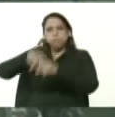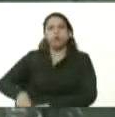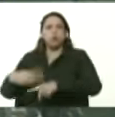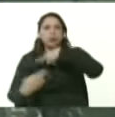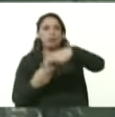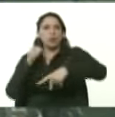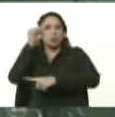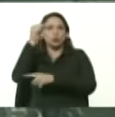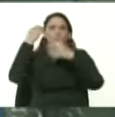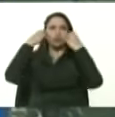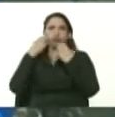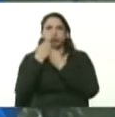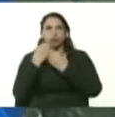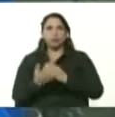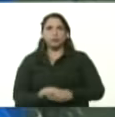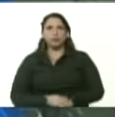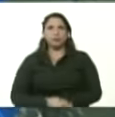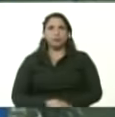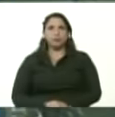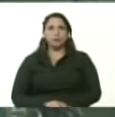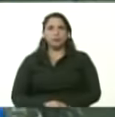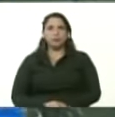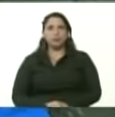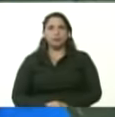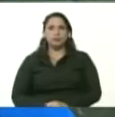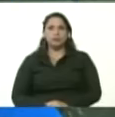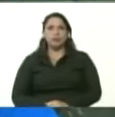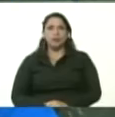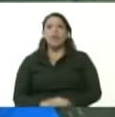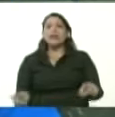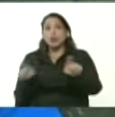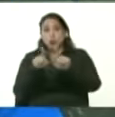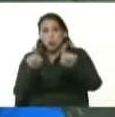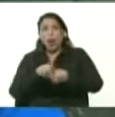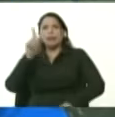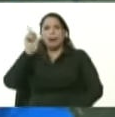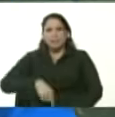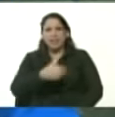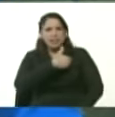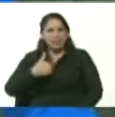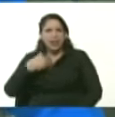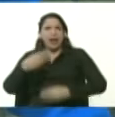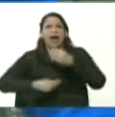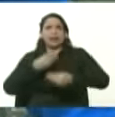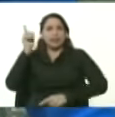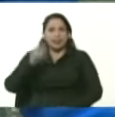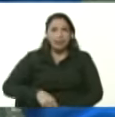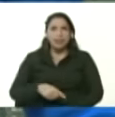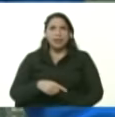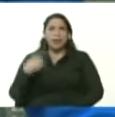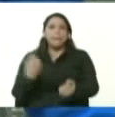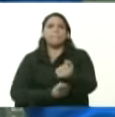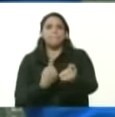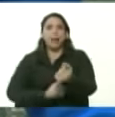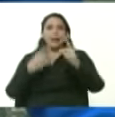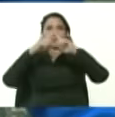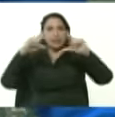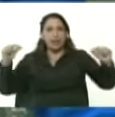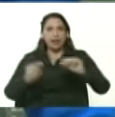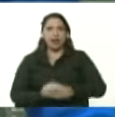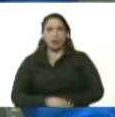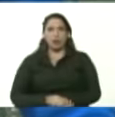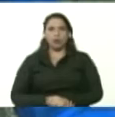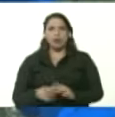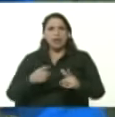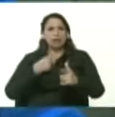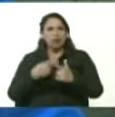revolución martiana? Similar suerte pretenden también para nuestra hermana Nicaragua. Y son